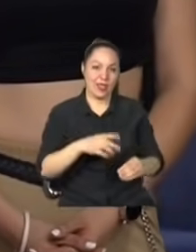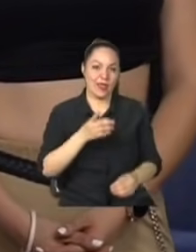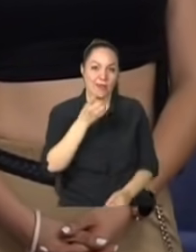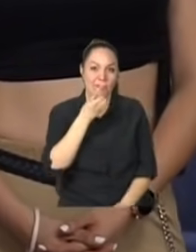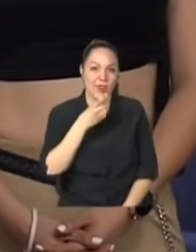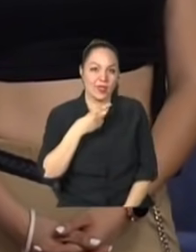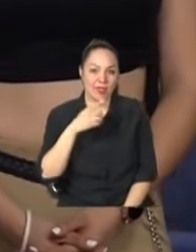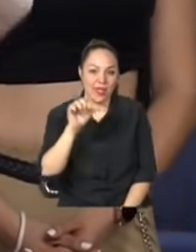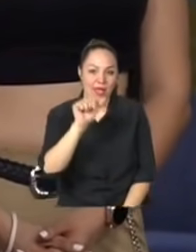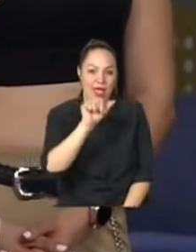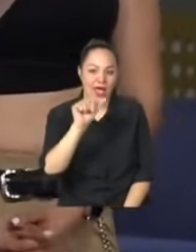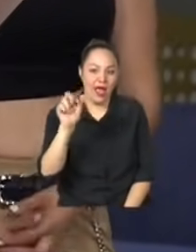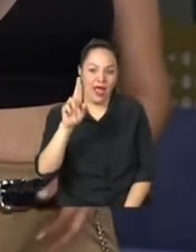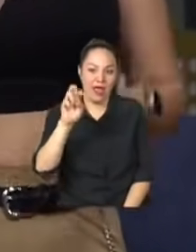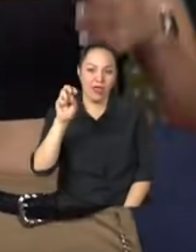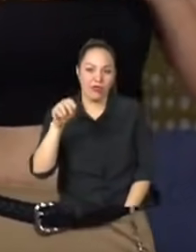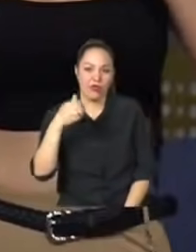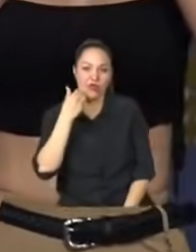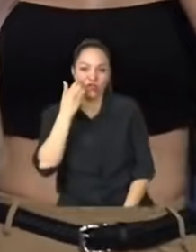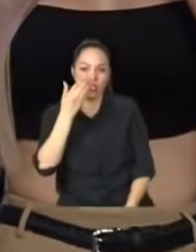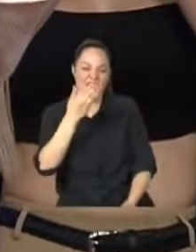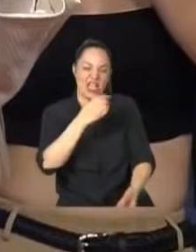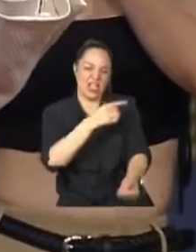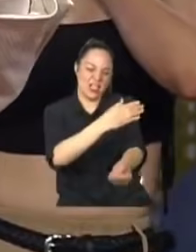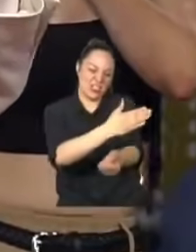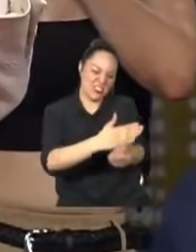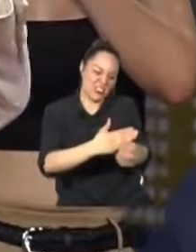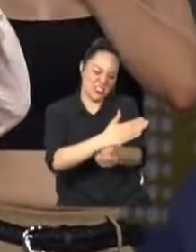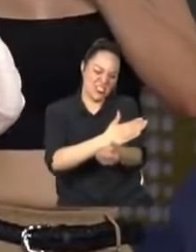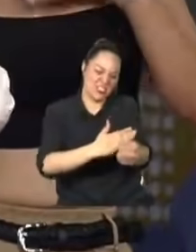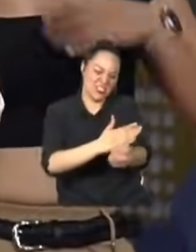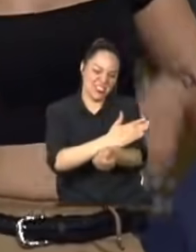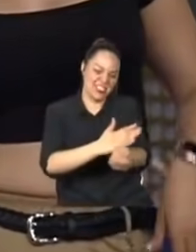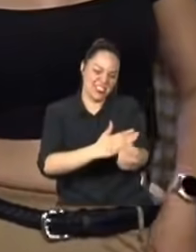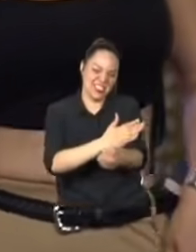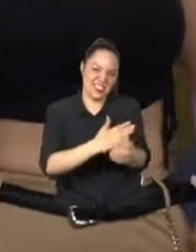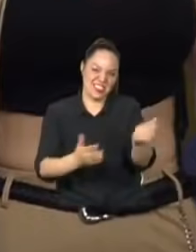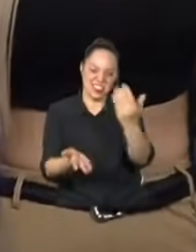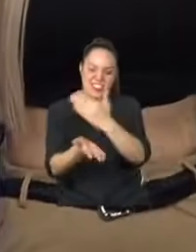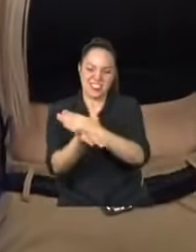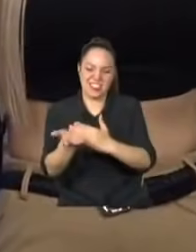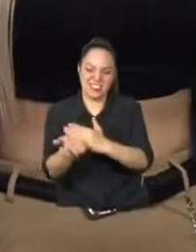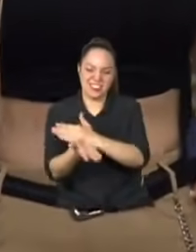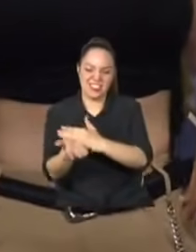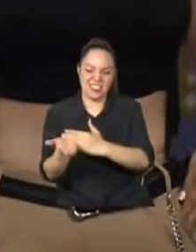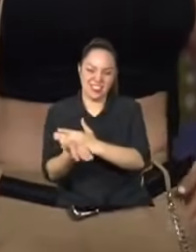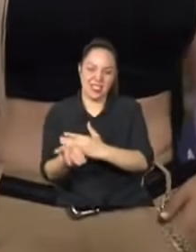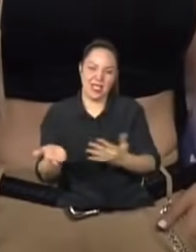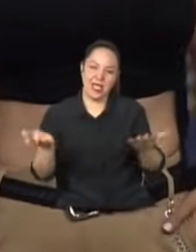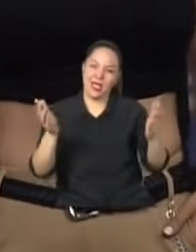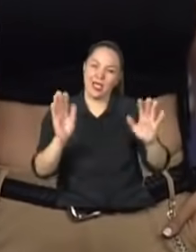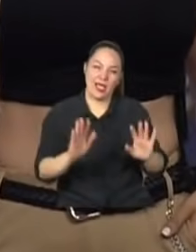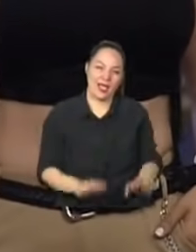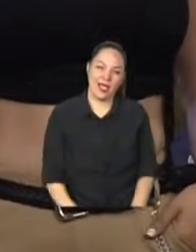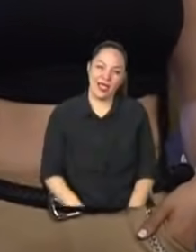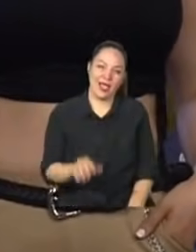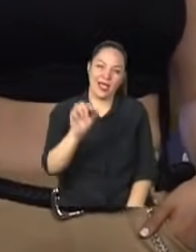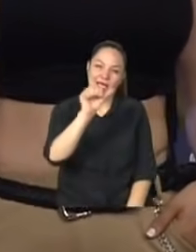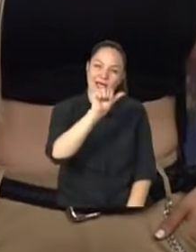quiere cortar las venas. ¡No, Aarón! No, no. ¡Ay, mi Aarón! ¡Ay, mi